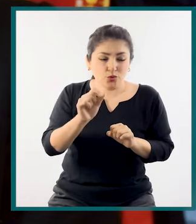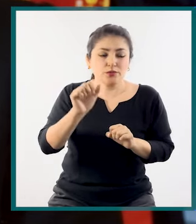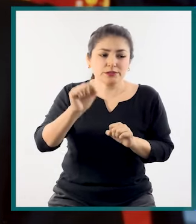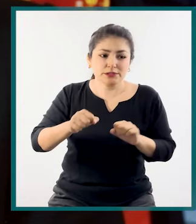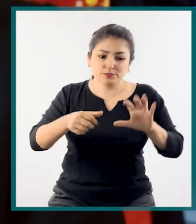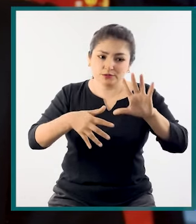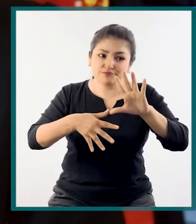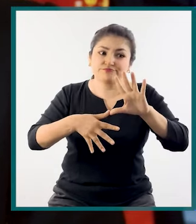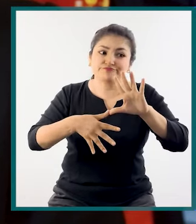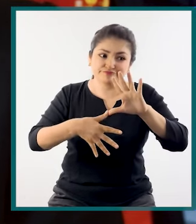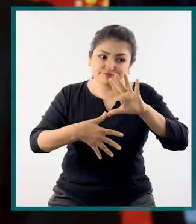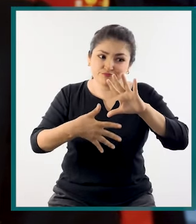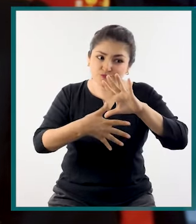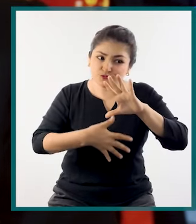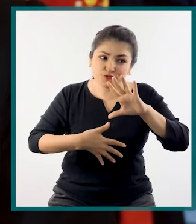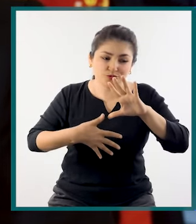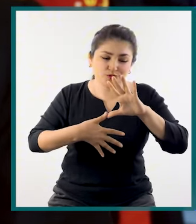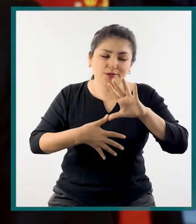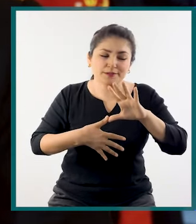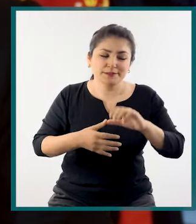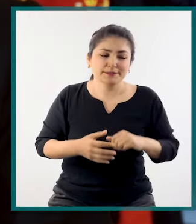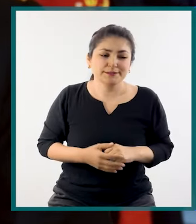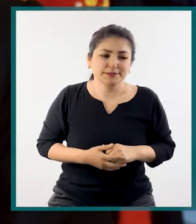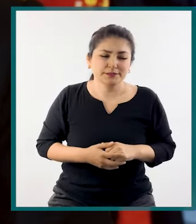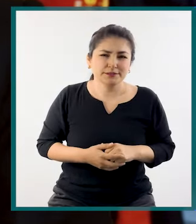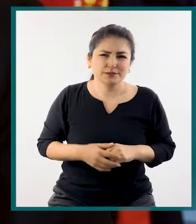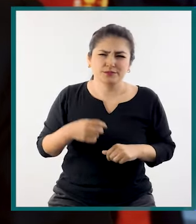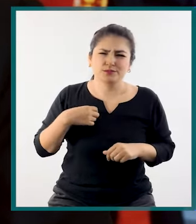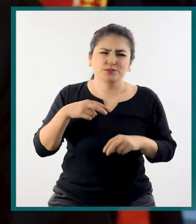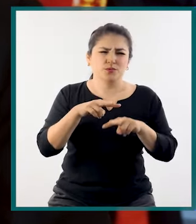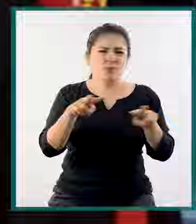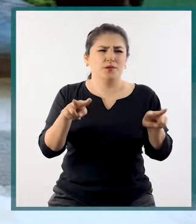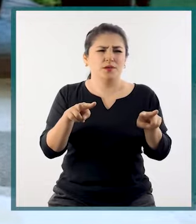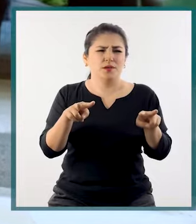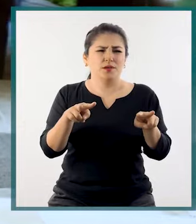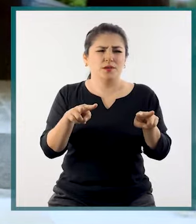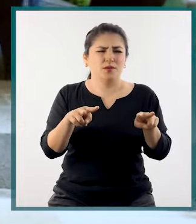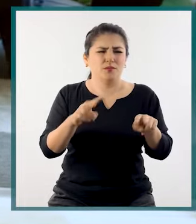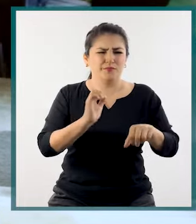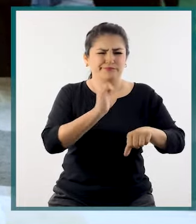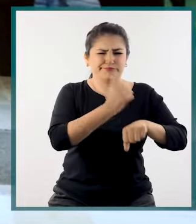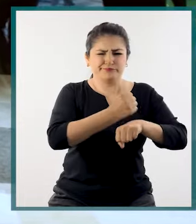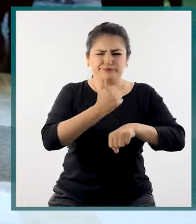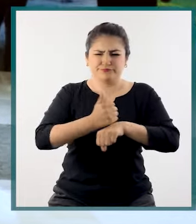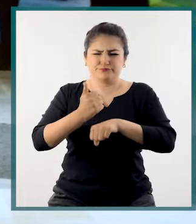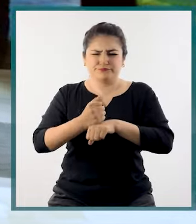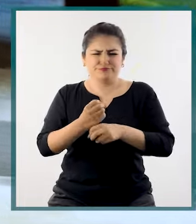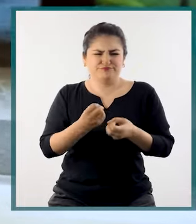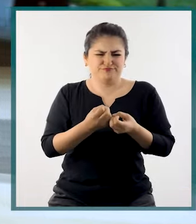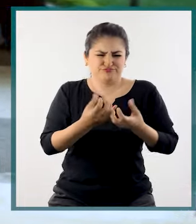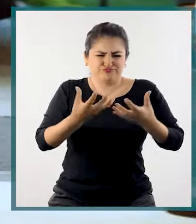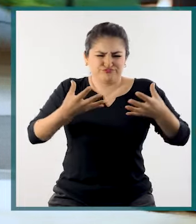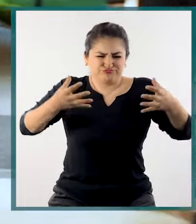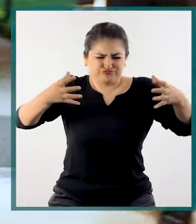América toda. Yo creo que el ver la cantidad de autoridades